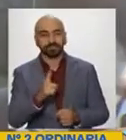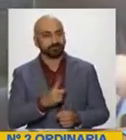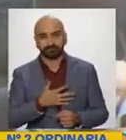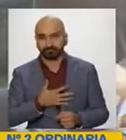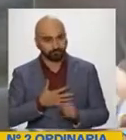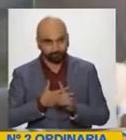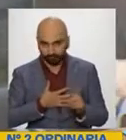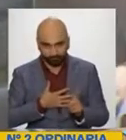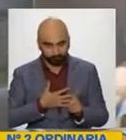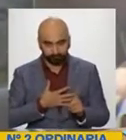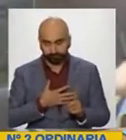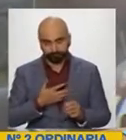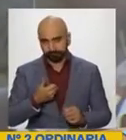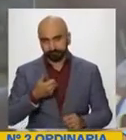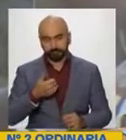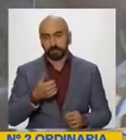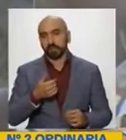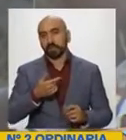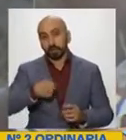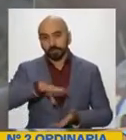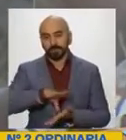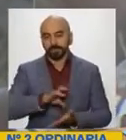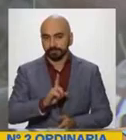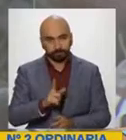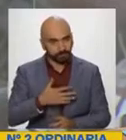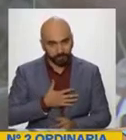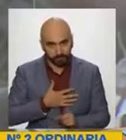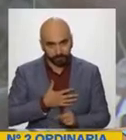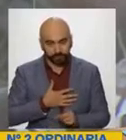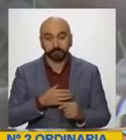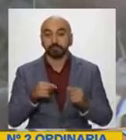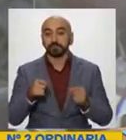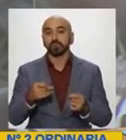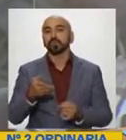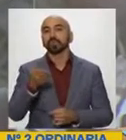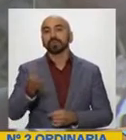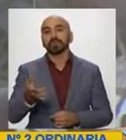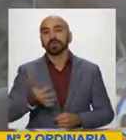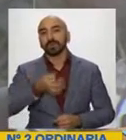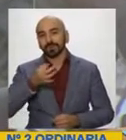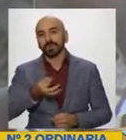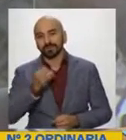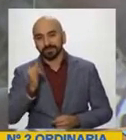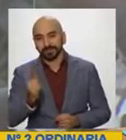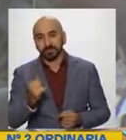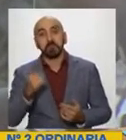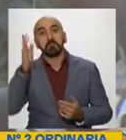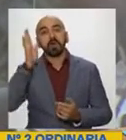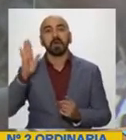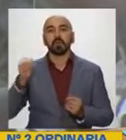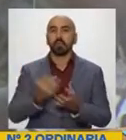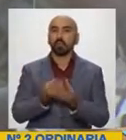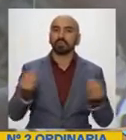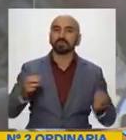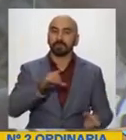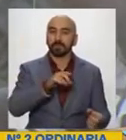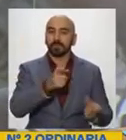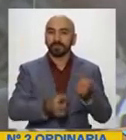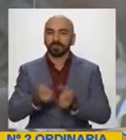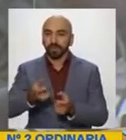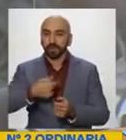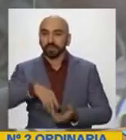si usted ha vivido esto con todos los resguardos en los que iba o contaba, imagínese lo que pasa con muchas personas en nuestro país, no